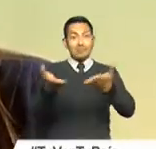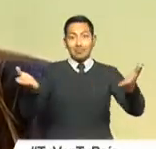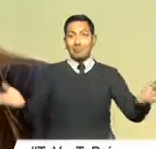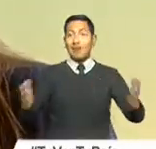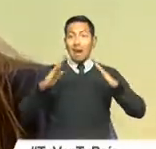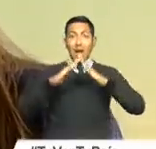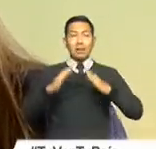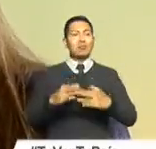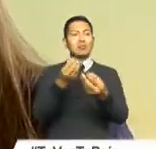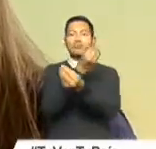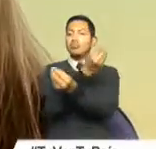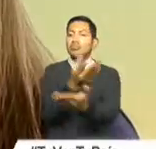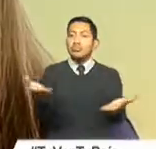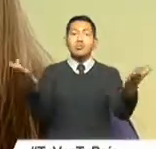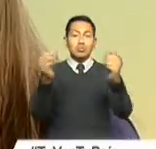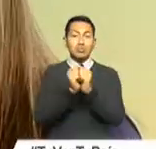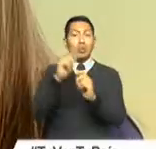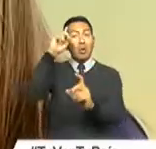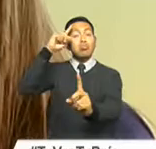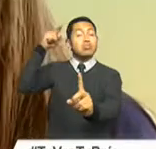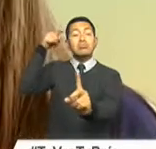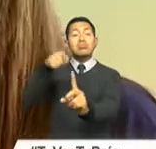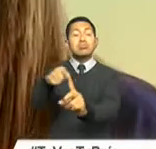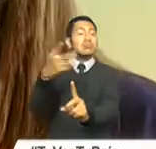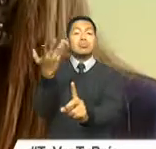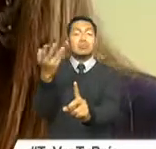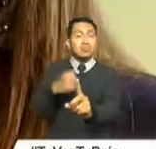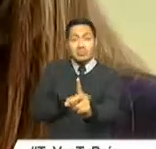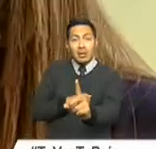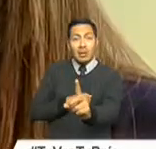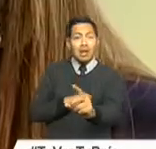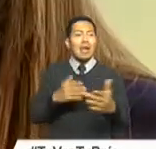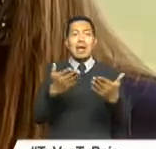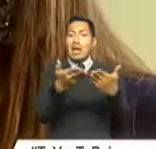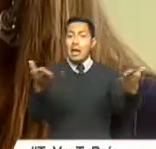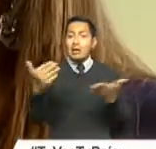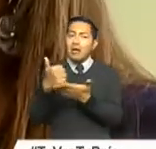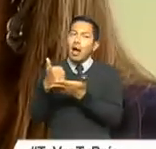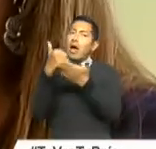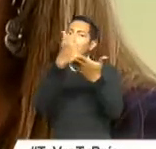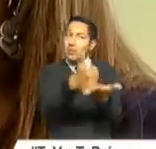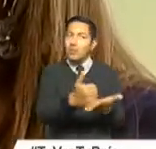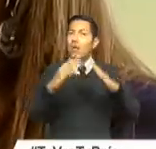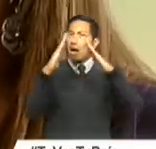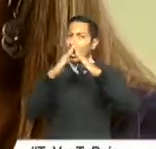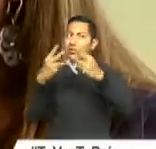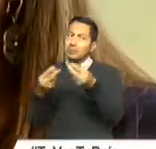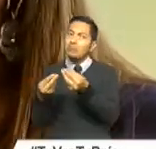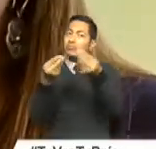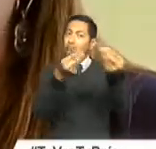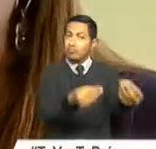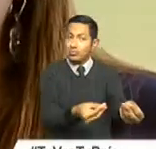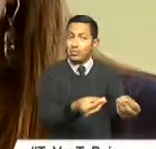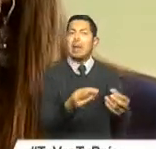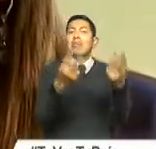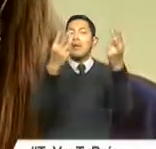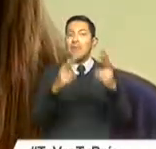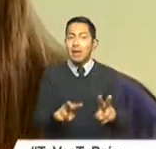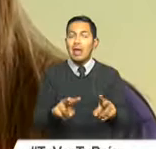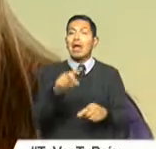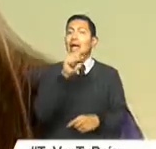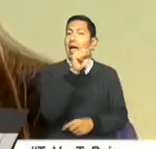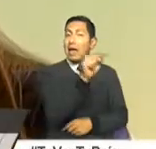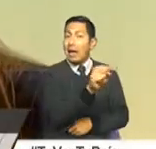Todos, tienen como objetivo no solamente recibir su vivienda, sino que van ligados a todo